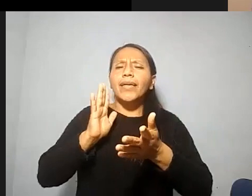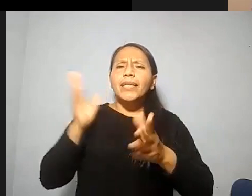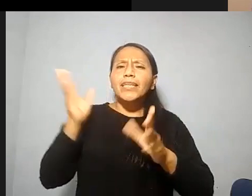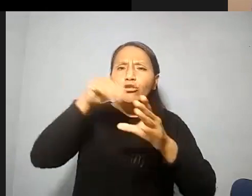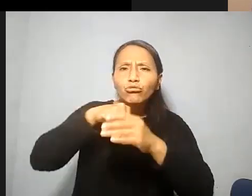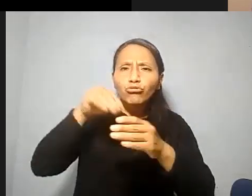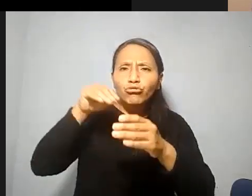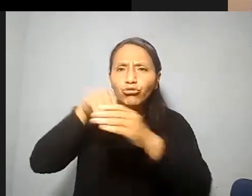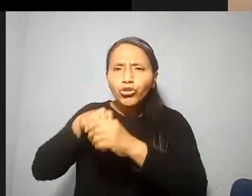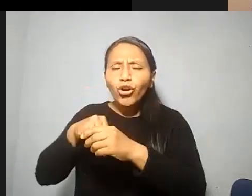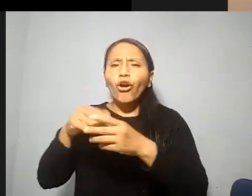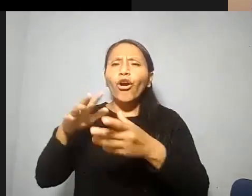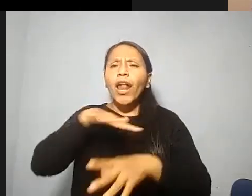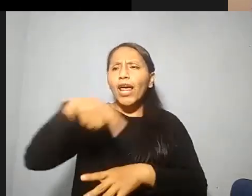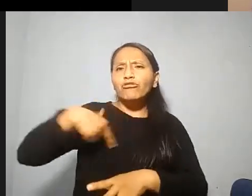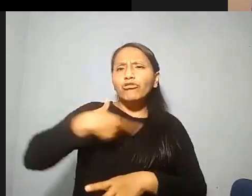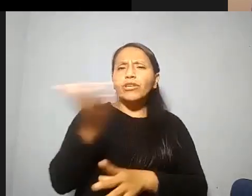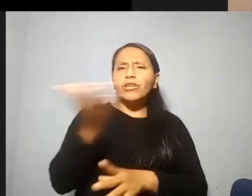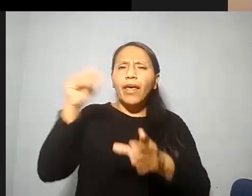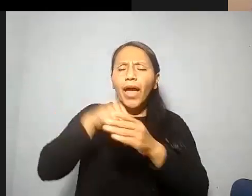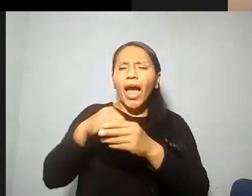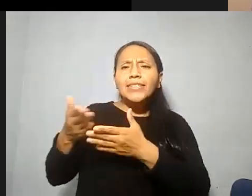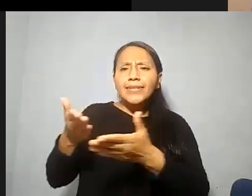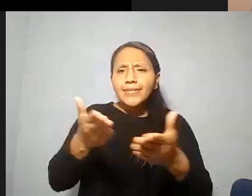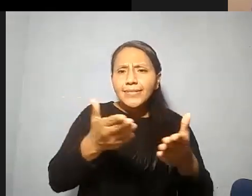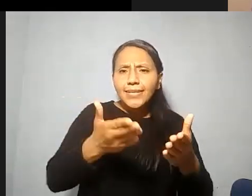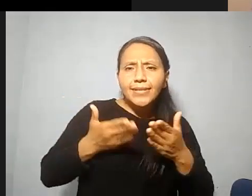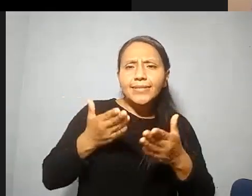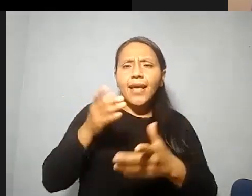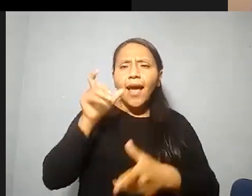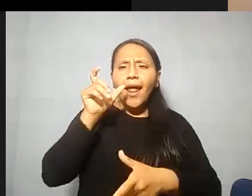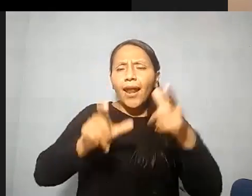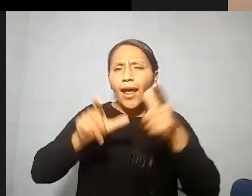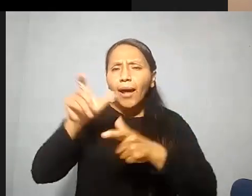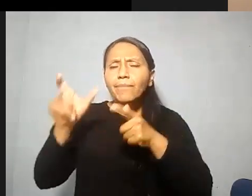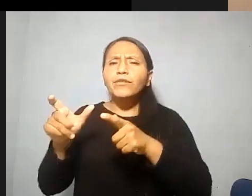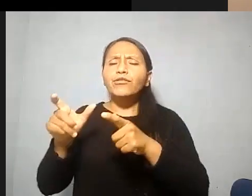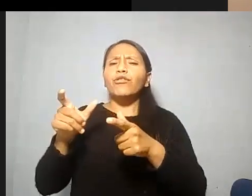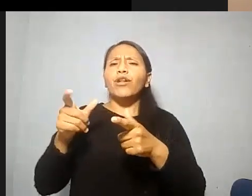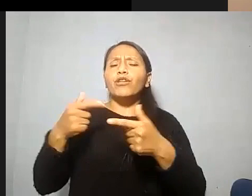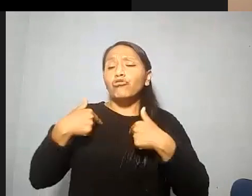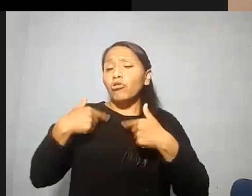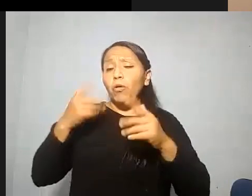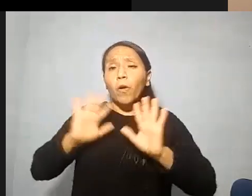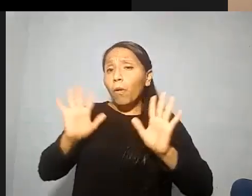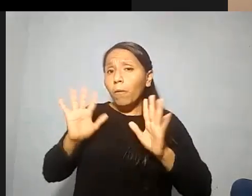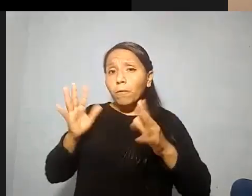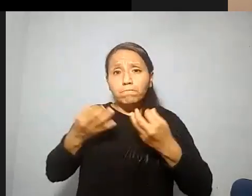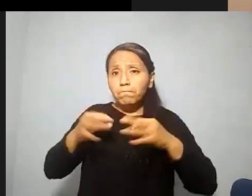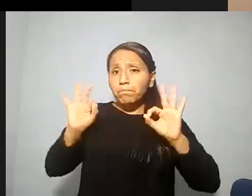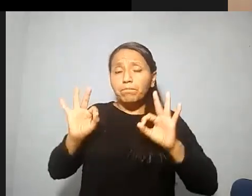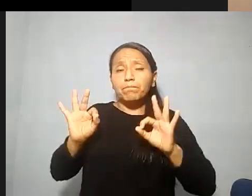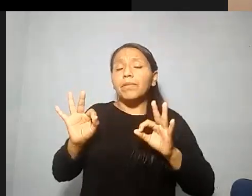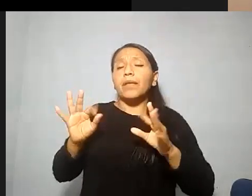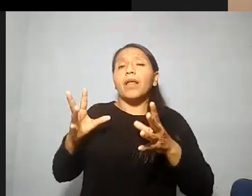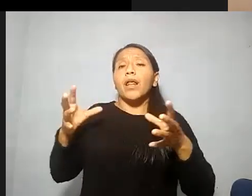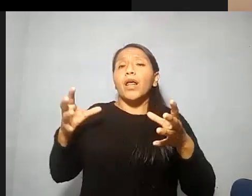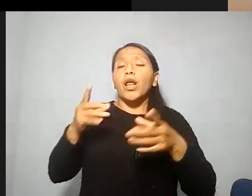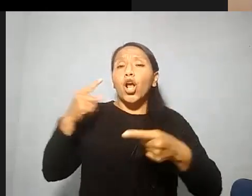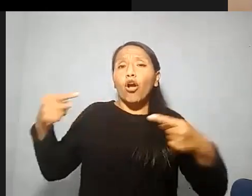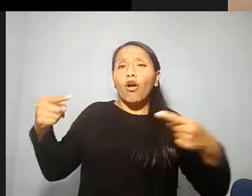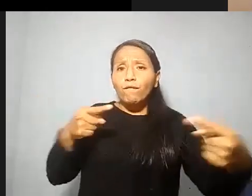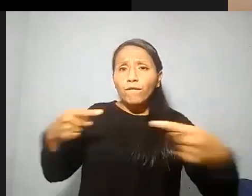reinserción social, asistencias a las víctimas del conflicto armado. Yo no soy víctima, debo decirlo, no soy víctima del conflicto armado,